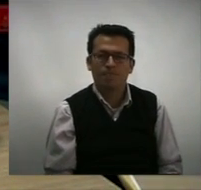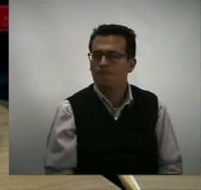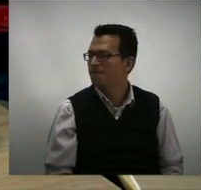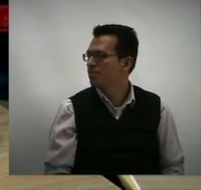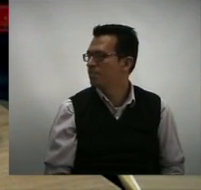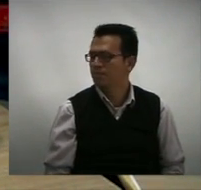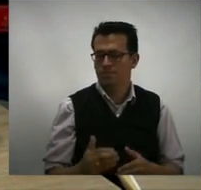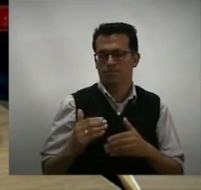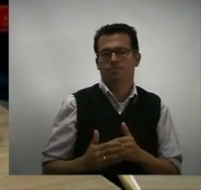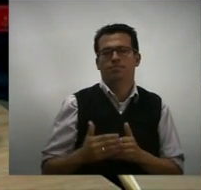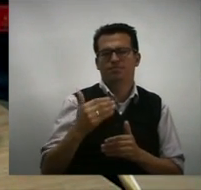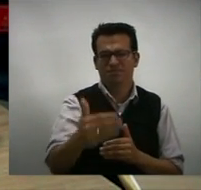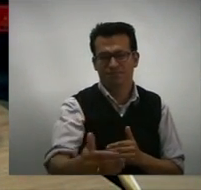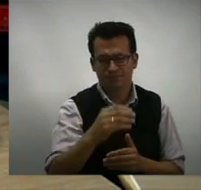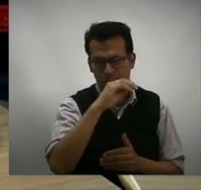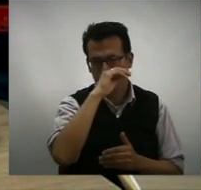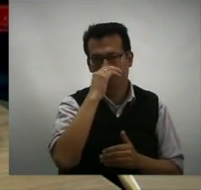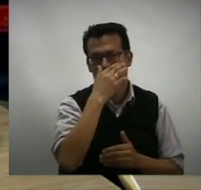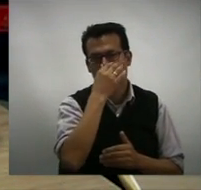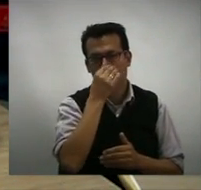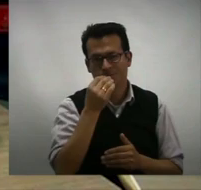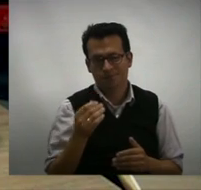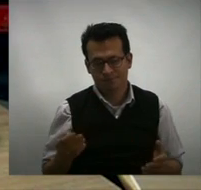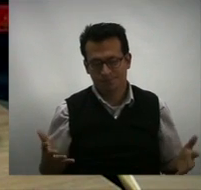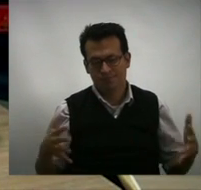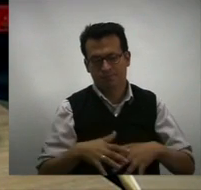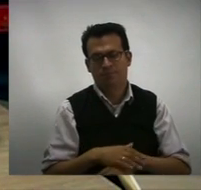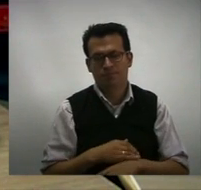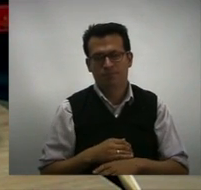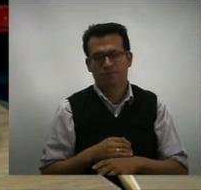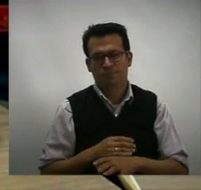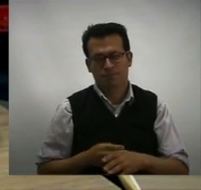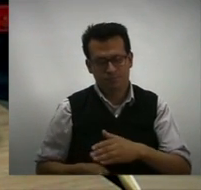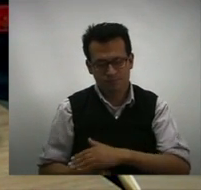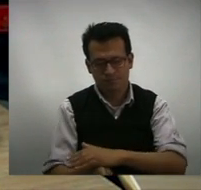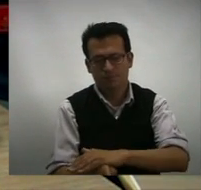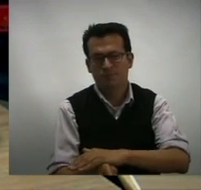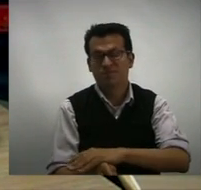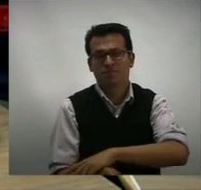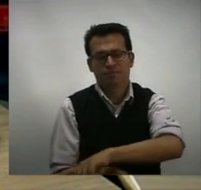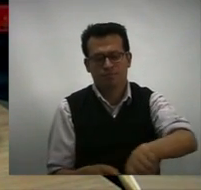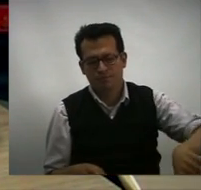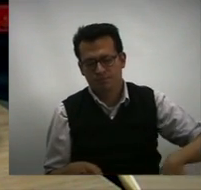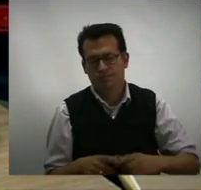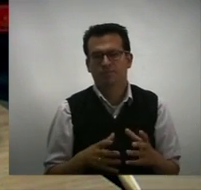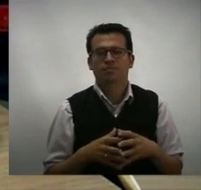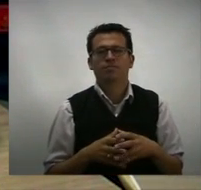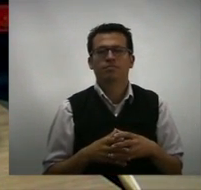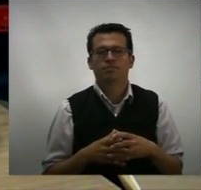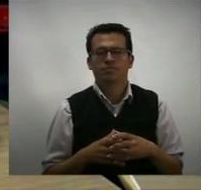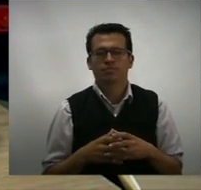impulsado o conseguido a través de la pretensión de las necesidades. El trabajo post-satisfacción mantiene al ser humano dentro del